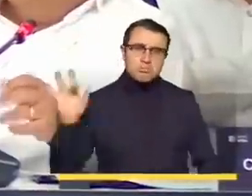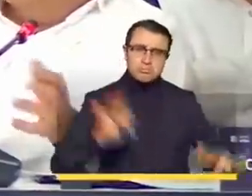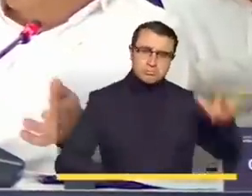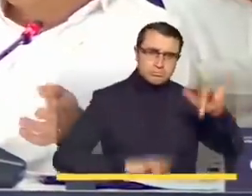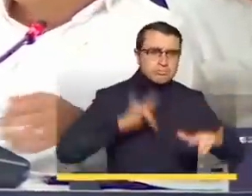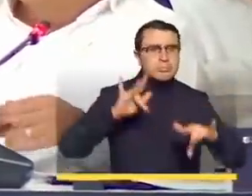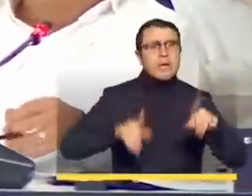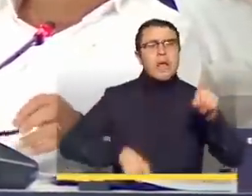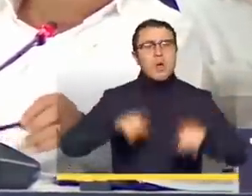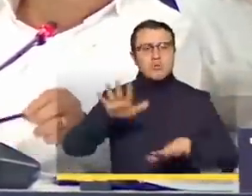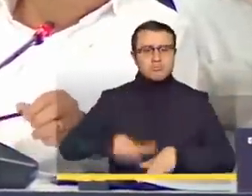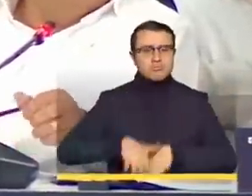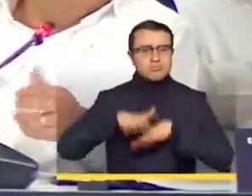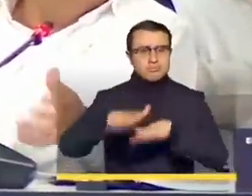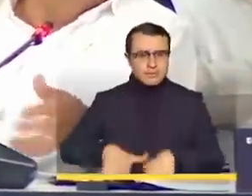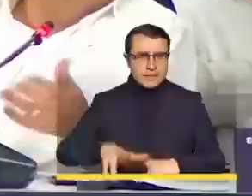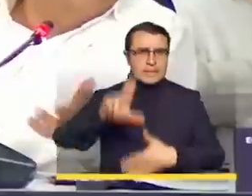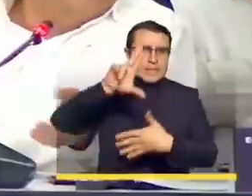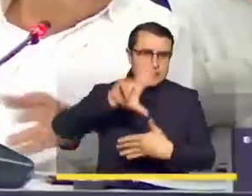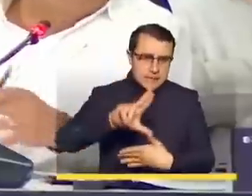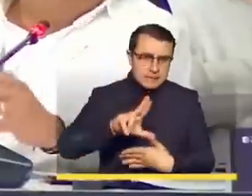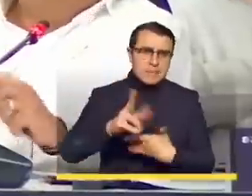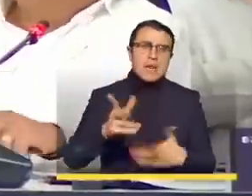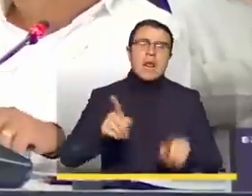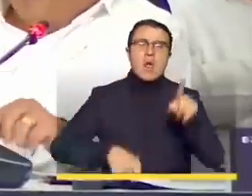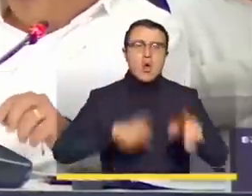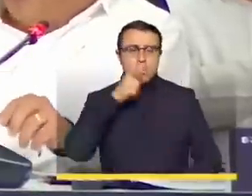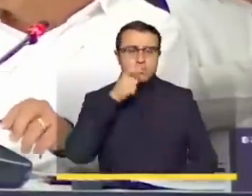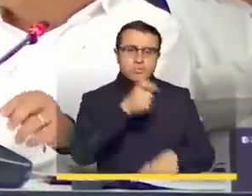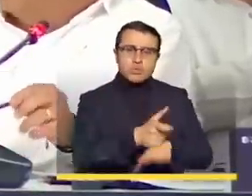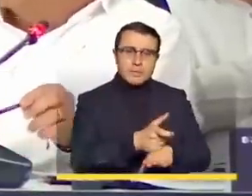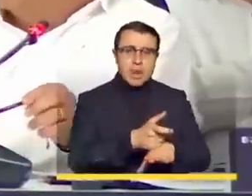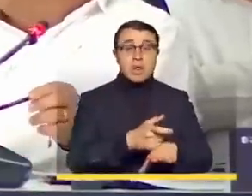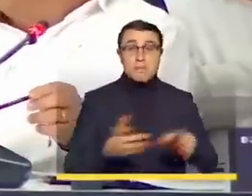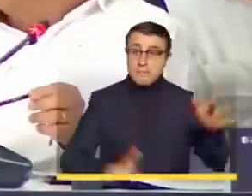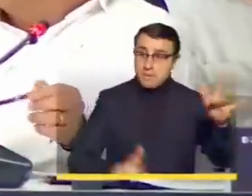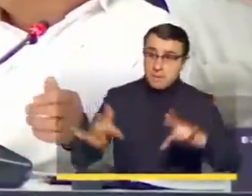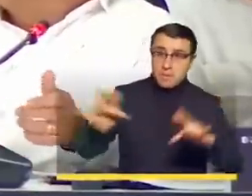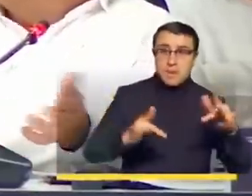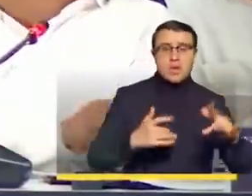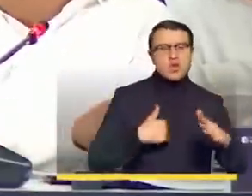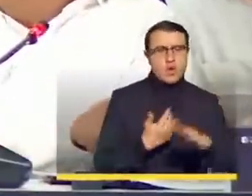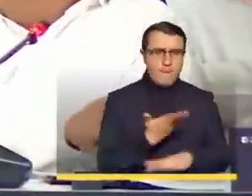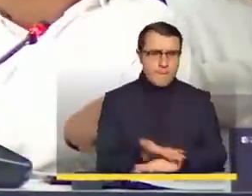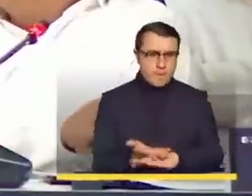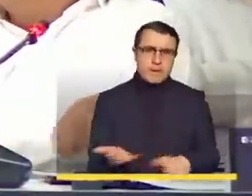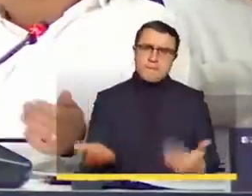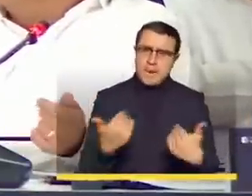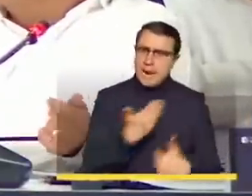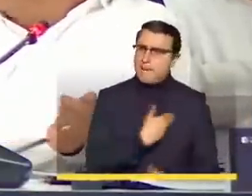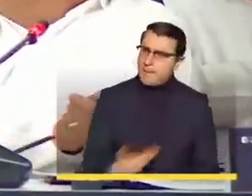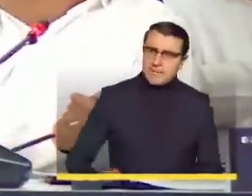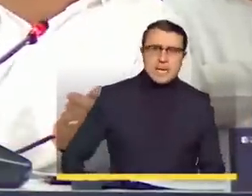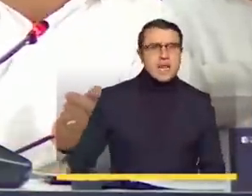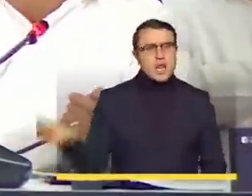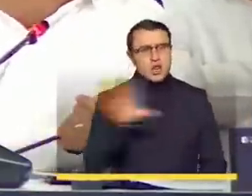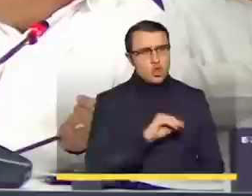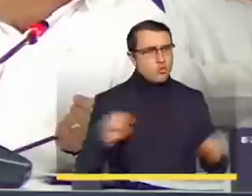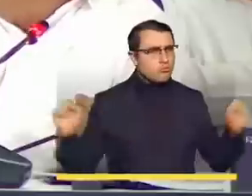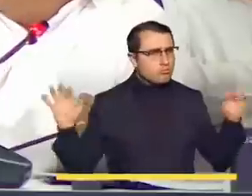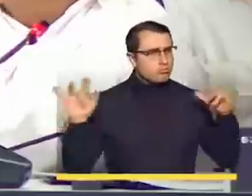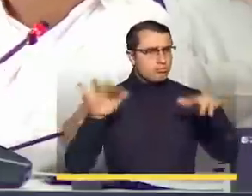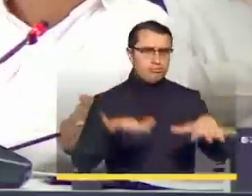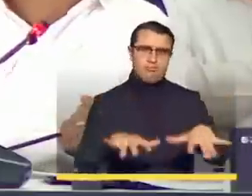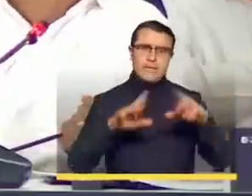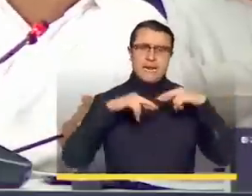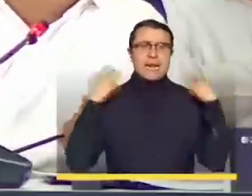delegaciones participantes de América Latina y observadores de fuera, es que reunamos los presidentes, demos un paso